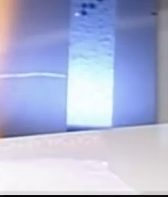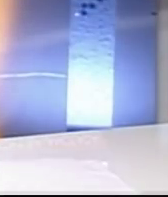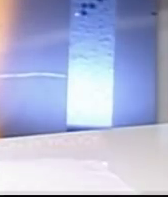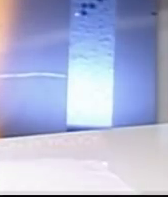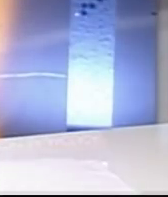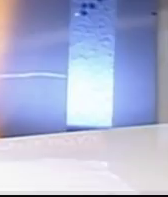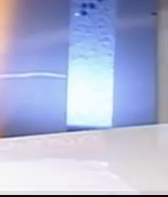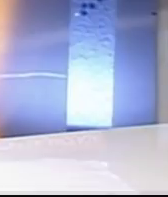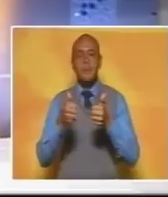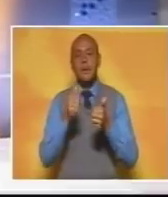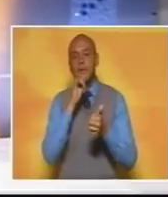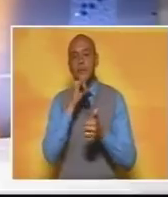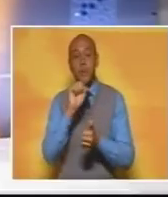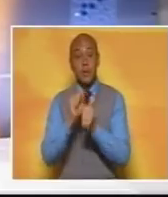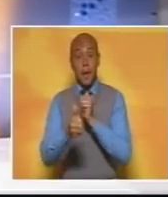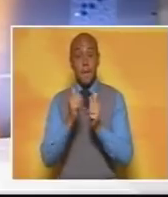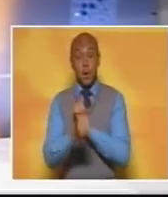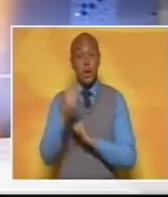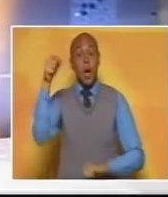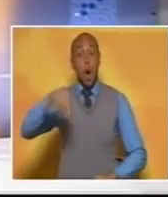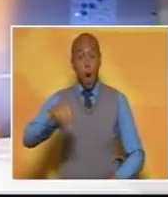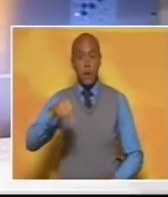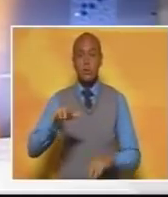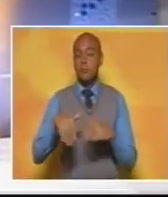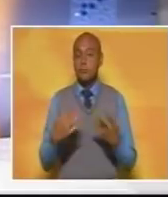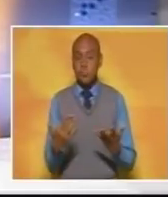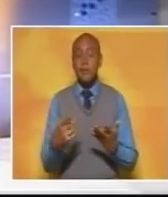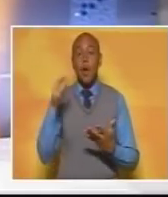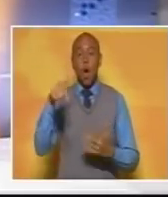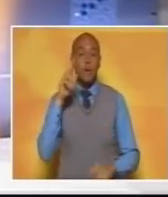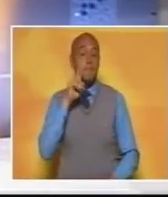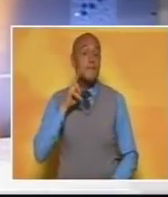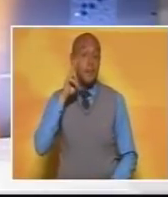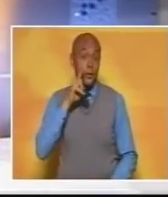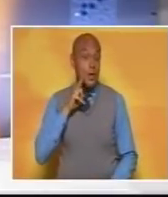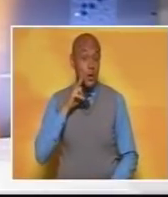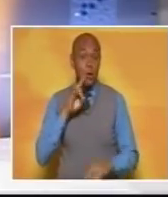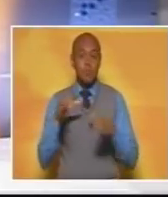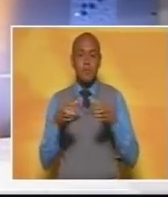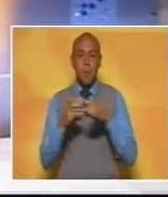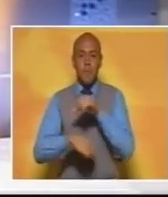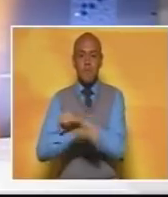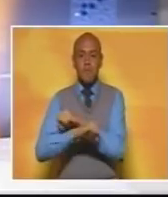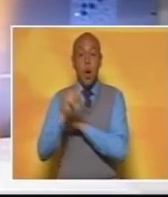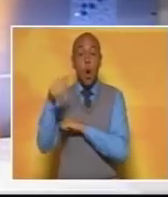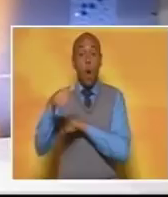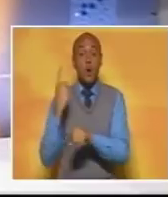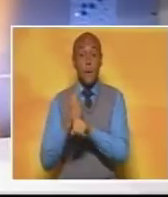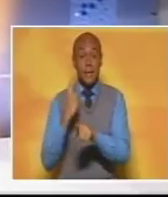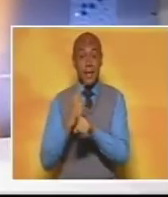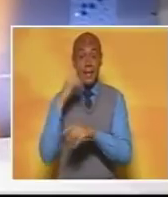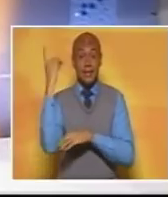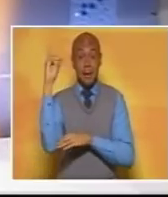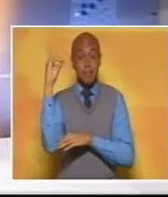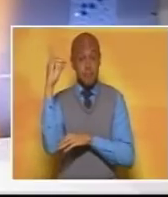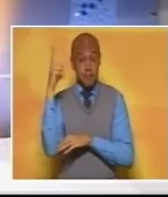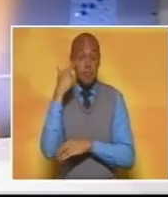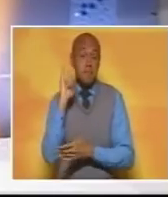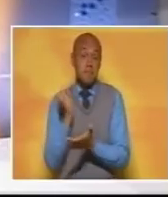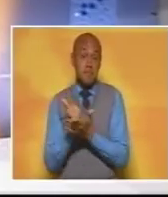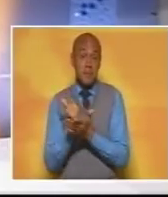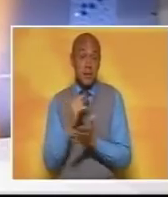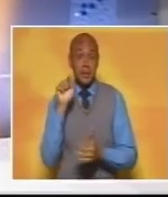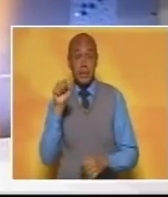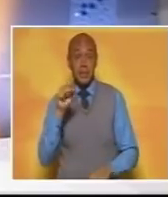Amigos, comenzamos los deportes porque hoy es un día vino tinto. Nuestra selección nacional juega hoy su primer compromiso amistoso de los dos pautados en